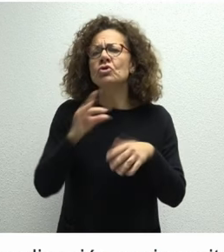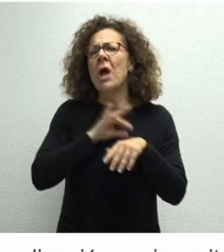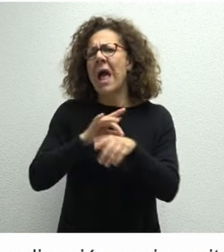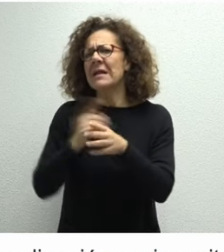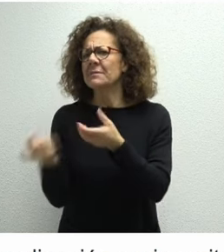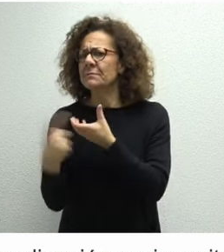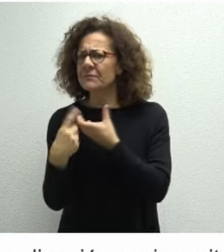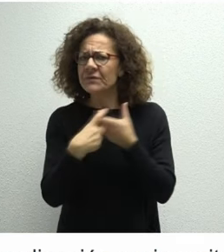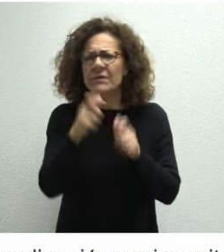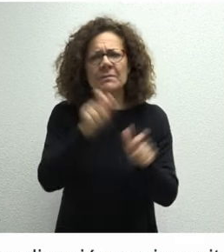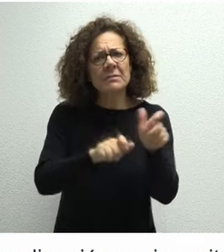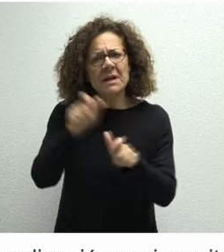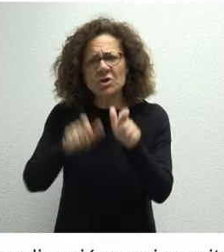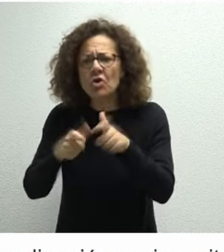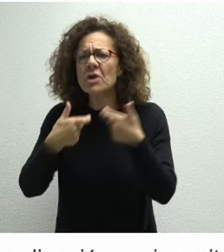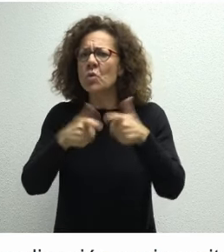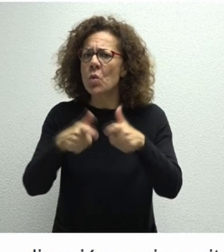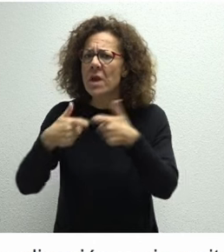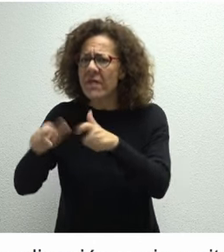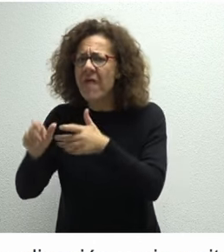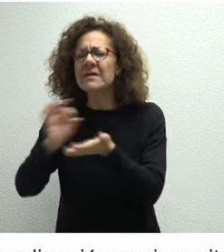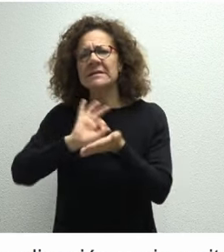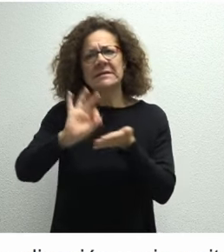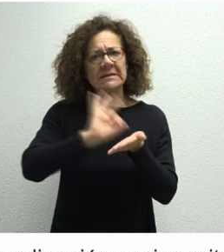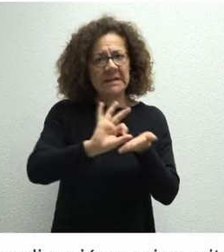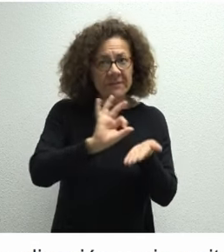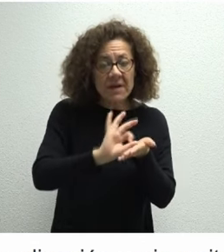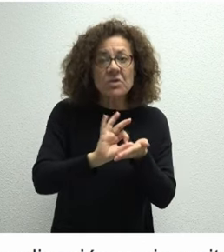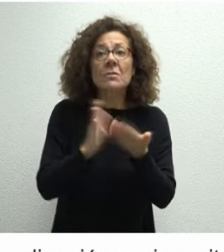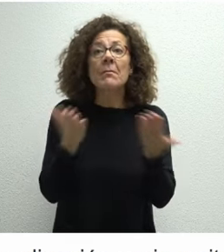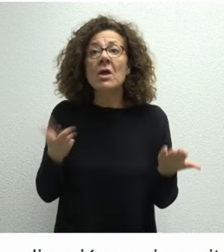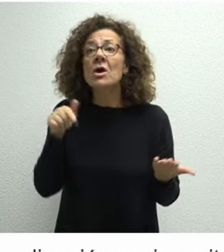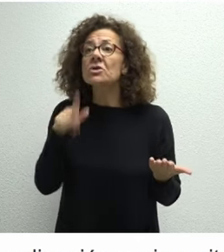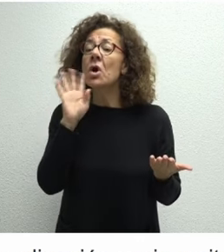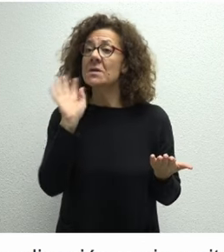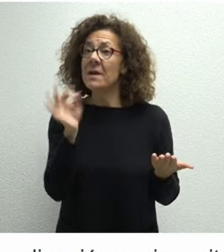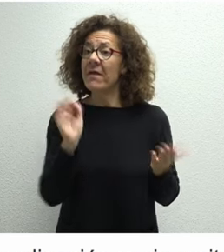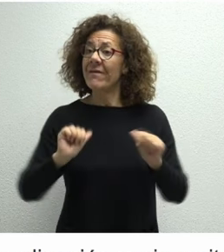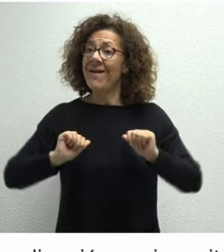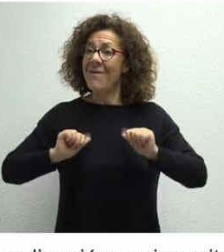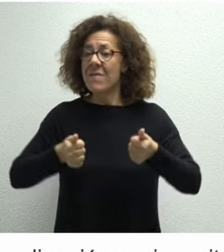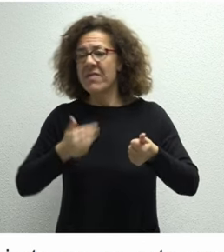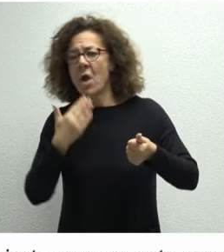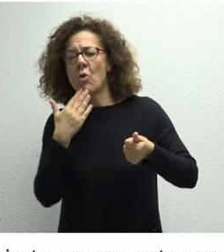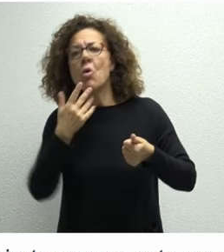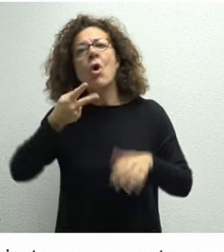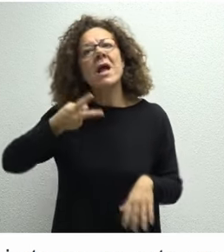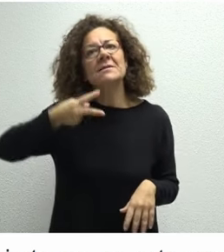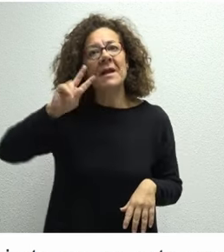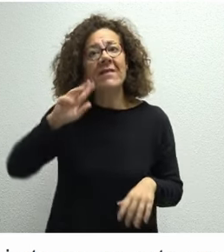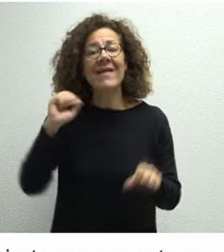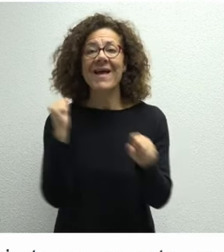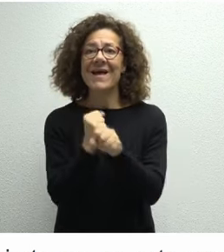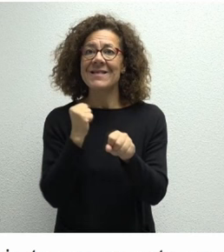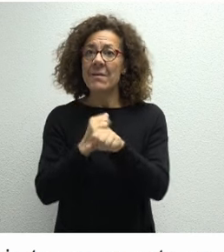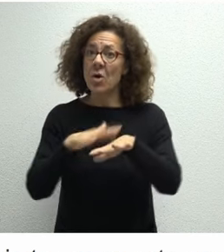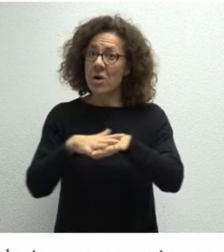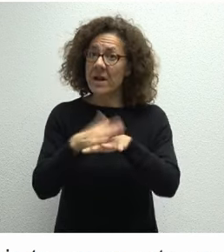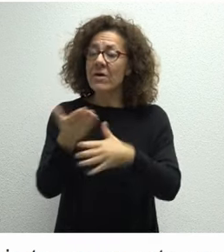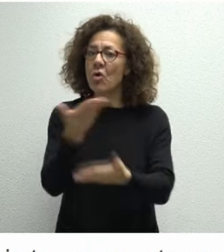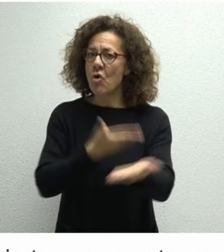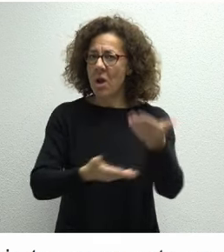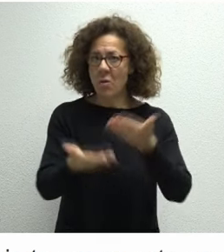implicados las personas las unidades los servicios Pero esto es cierto que comienza como una experiencia de trabajo en red y